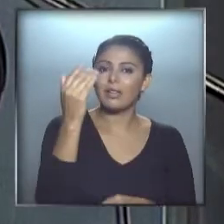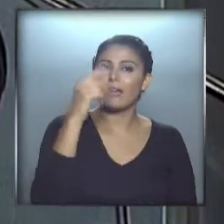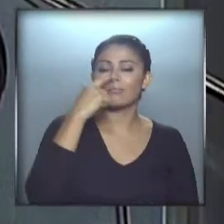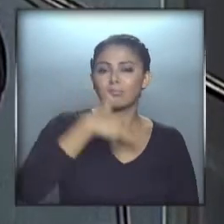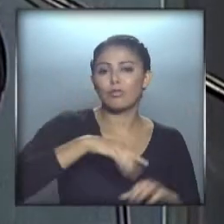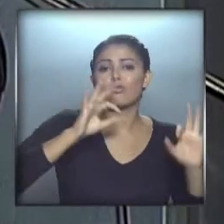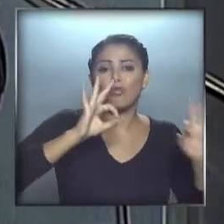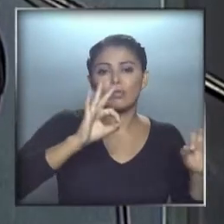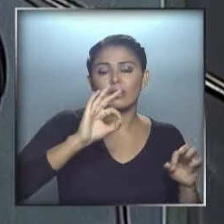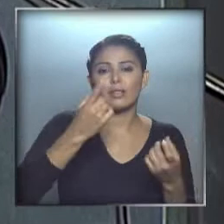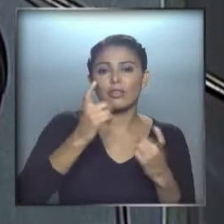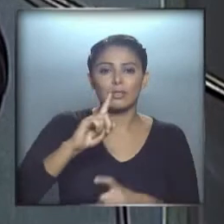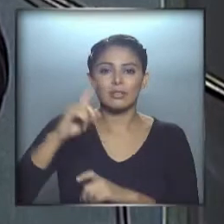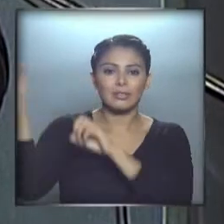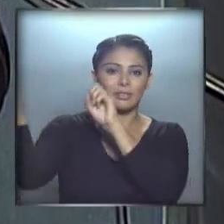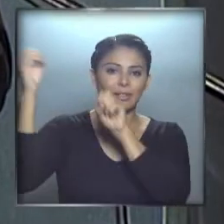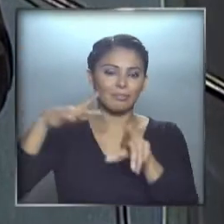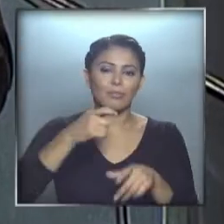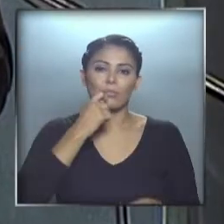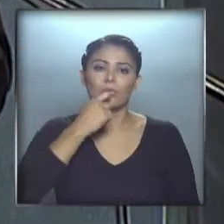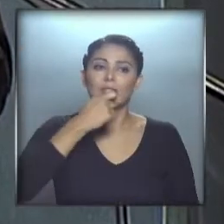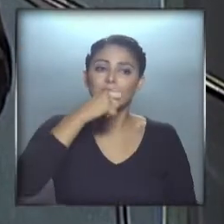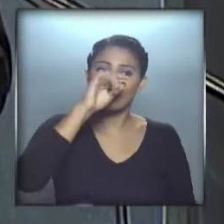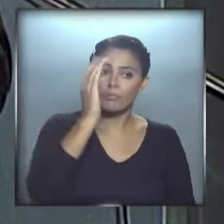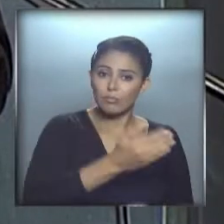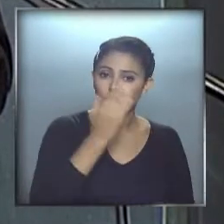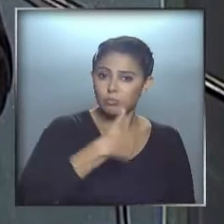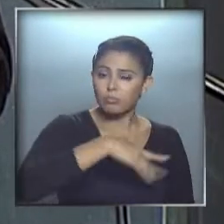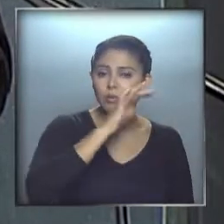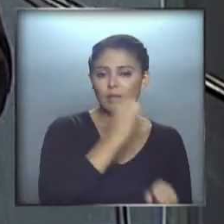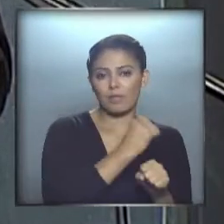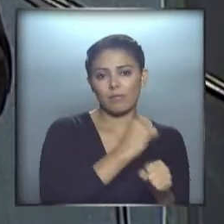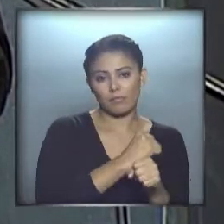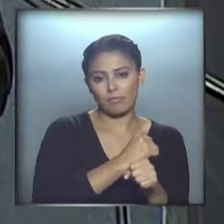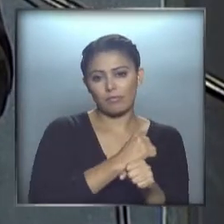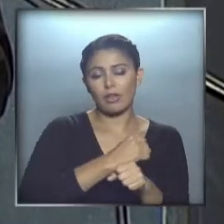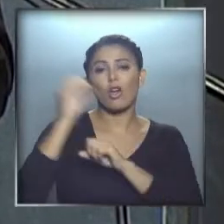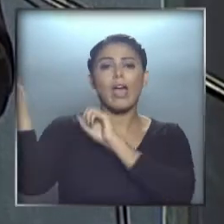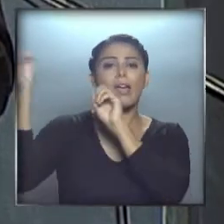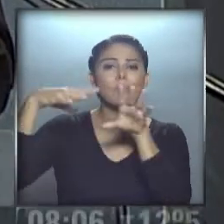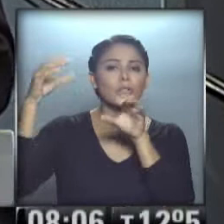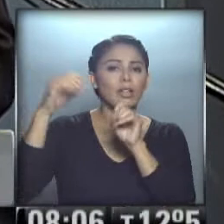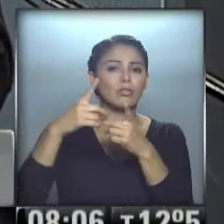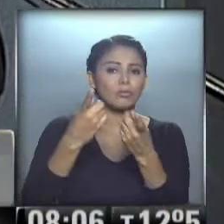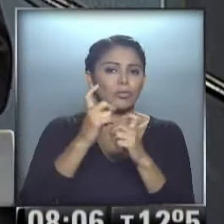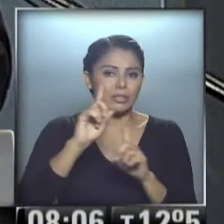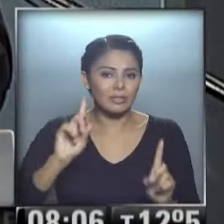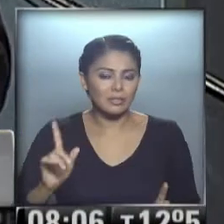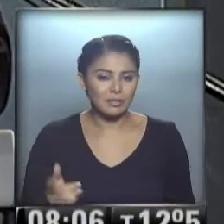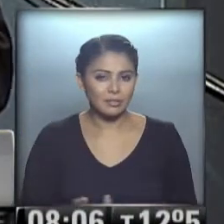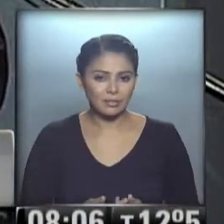energético. Eso tiene expansión en materia de empleo, en autoabastecimiento para la sustitución de importaciones en materia de energía, y